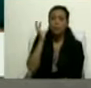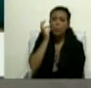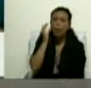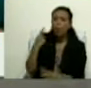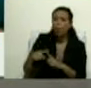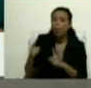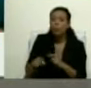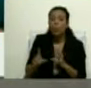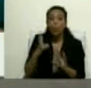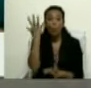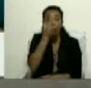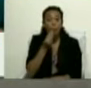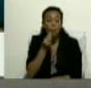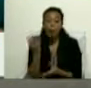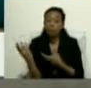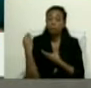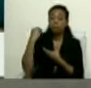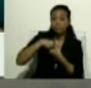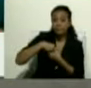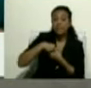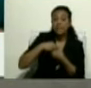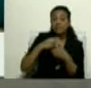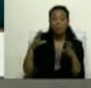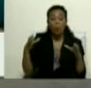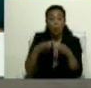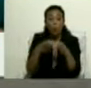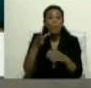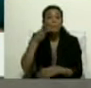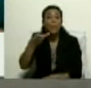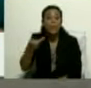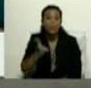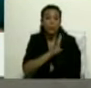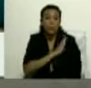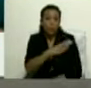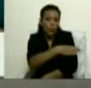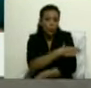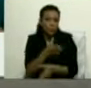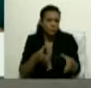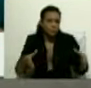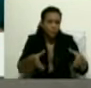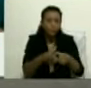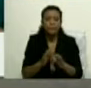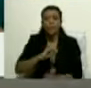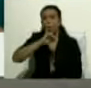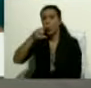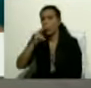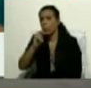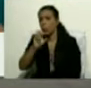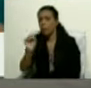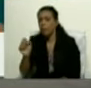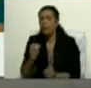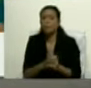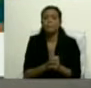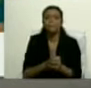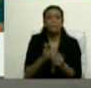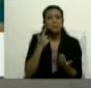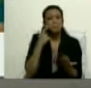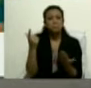como jóvenes que se encuentran en esta dirección nacional, como Alejandro García, como Juan Fersaca,